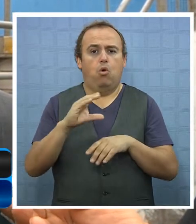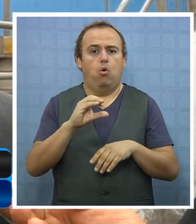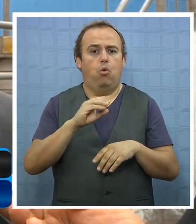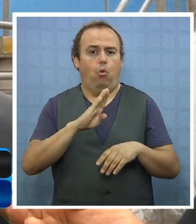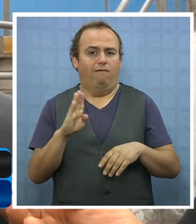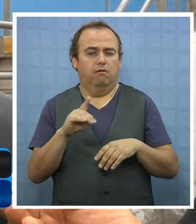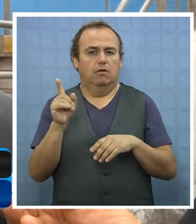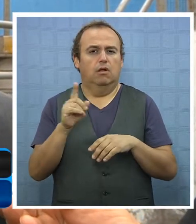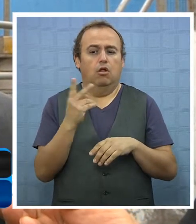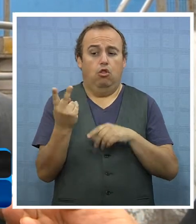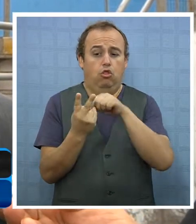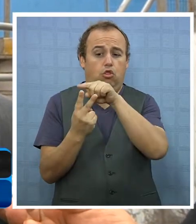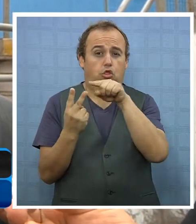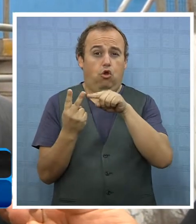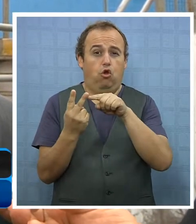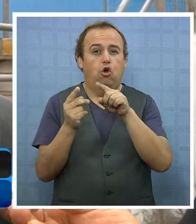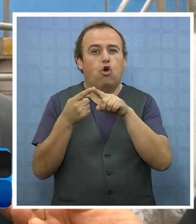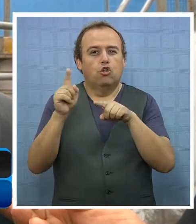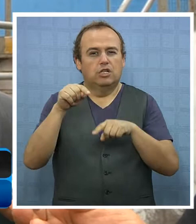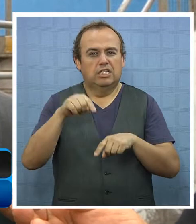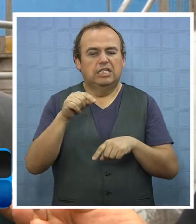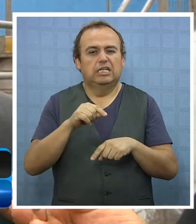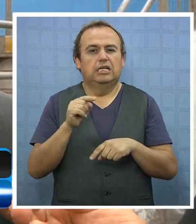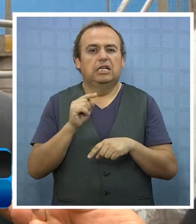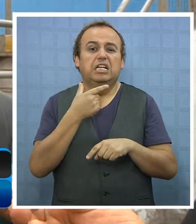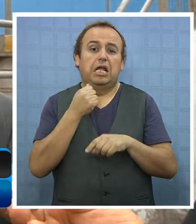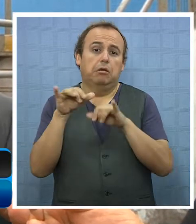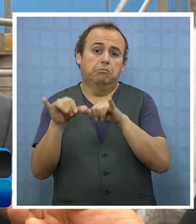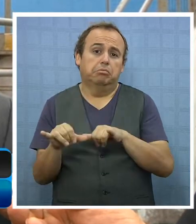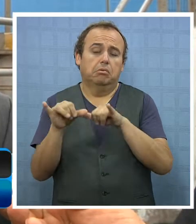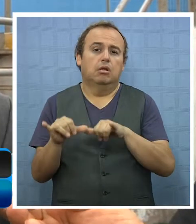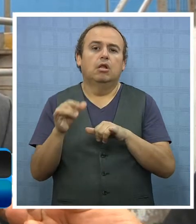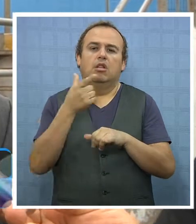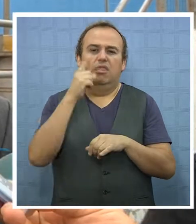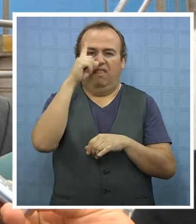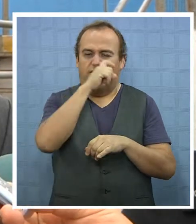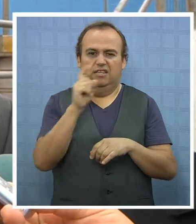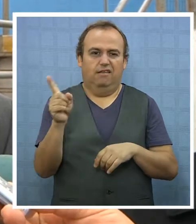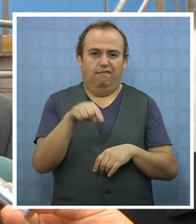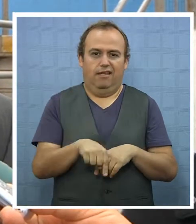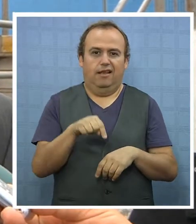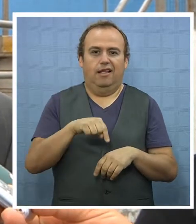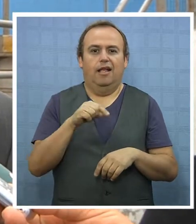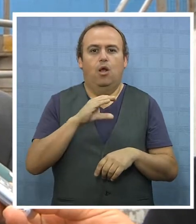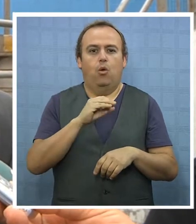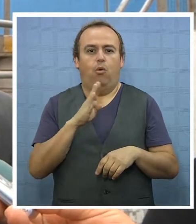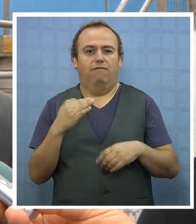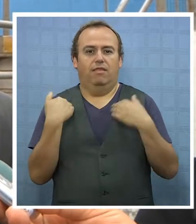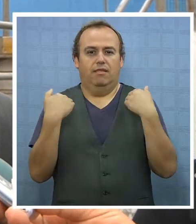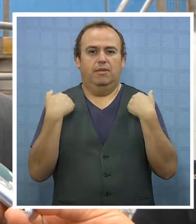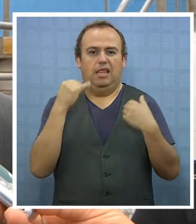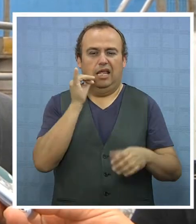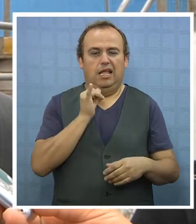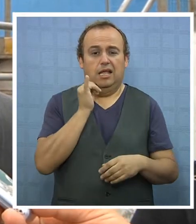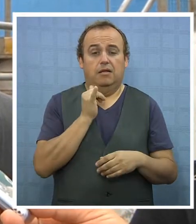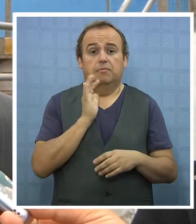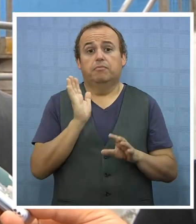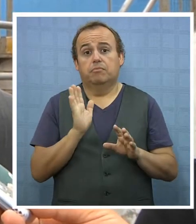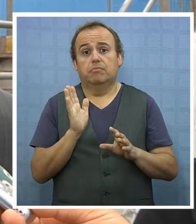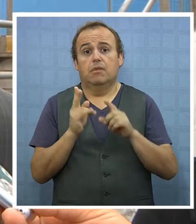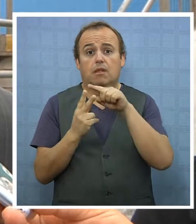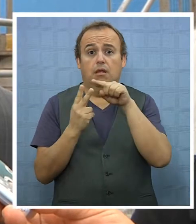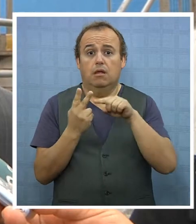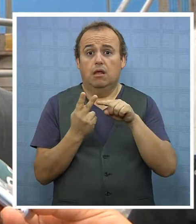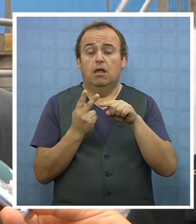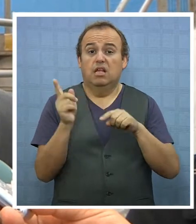que es muy difícil traer esos dos jugadores, quieren permanecer en su club, según las informaciones que hemos tenido. Y lo más importante es que los jugadores que quieran venir aquí, que